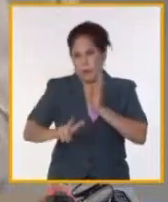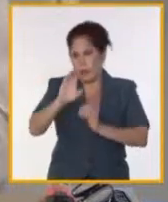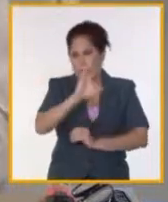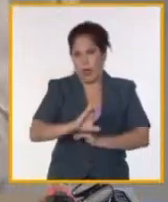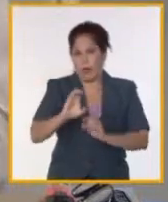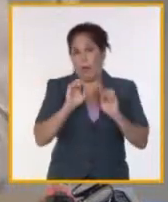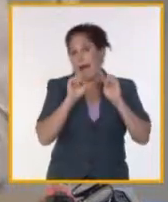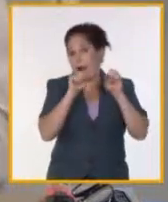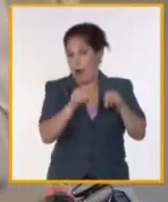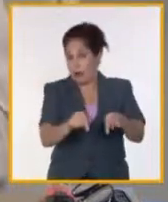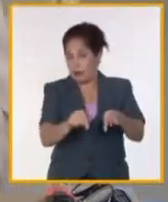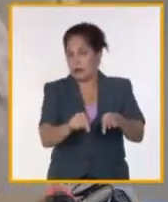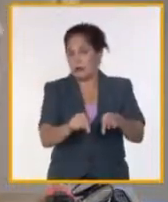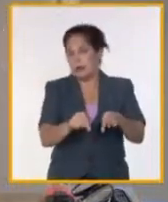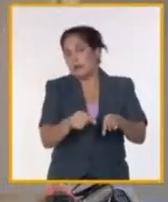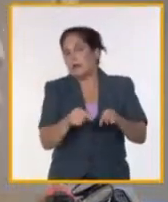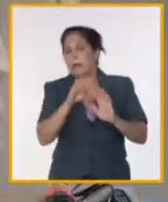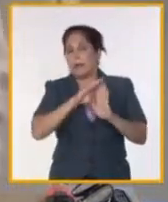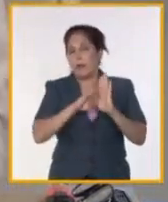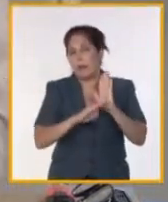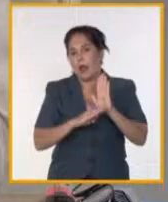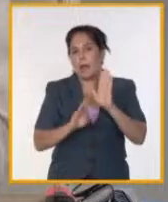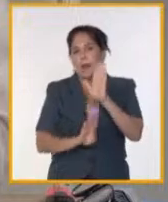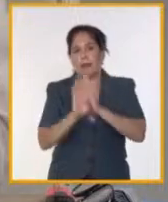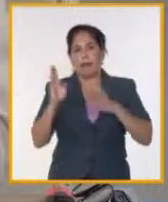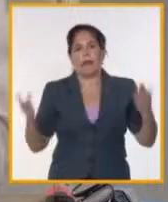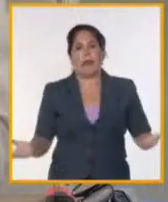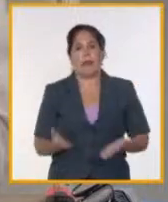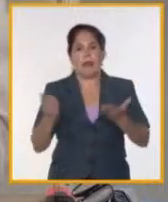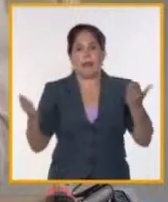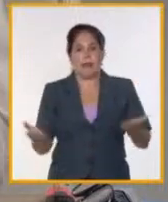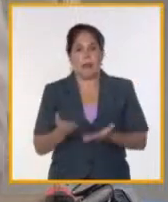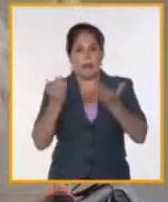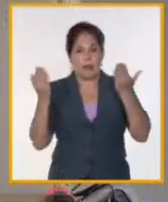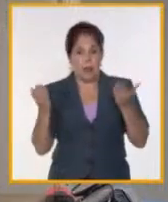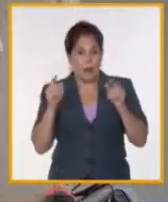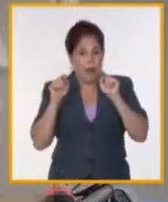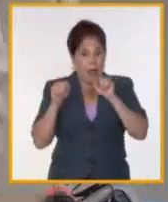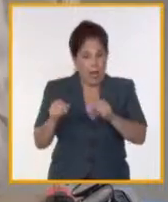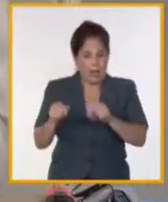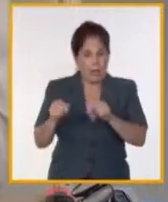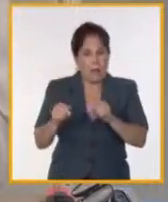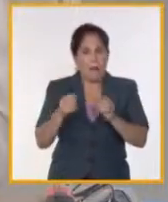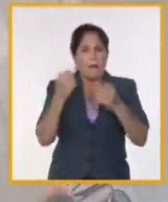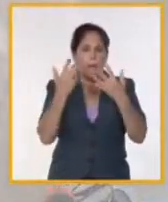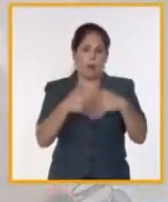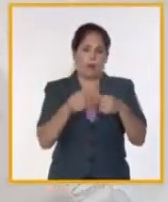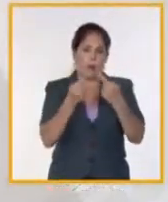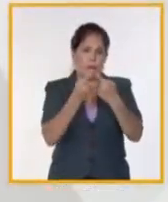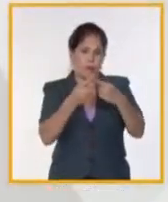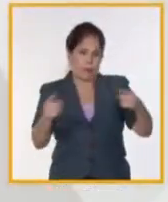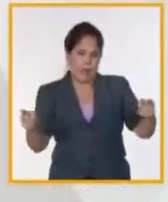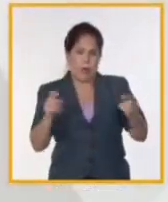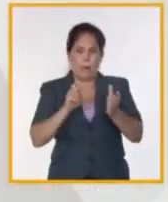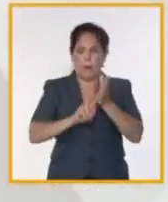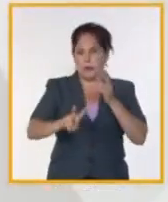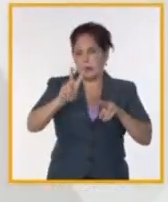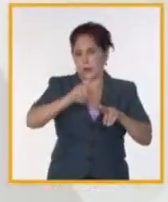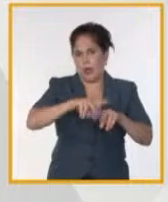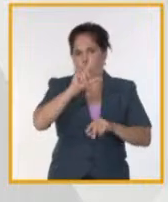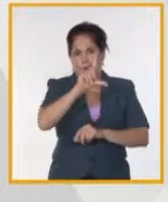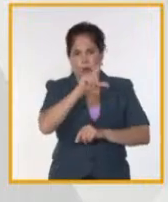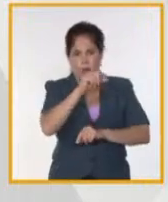Camagüey, pero en nuestra programación de desarrollo a mediano plazo está extender esa producción de cromo a las provincias de Holguín